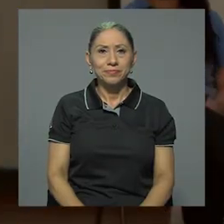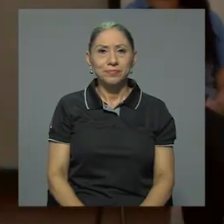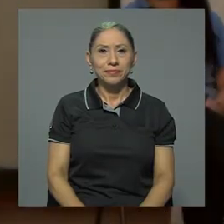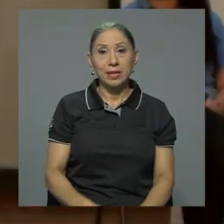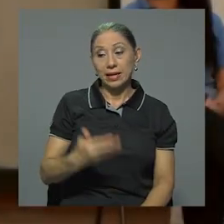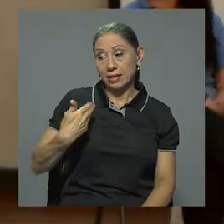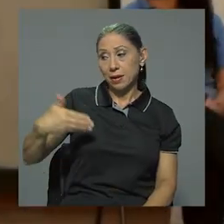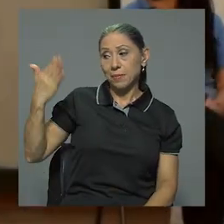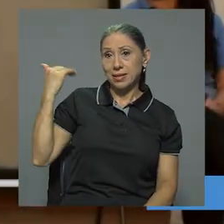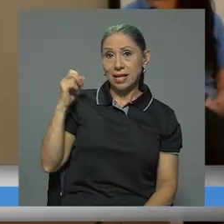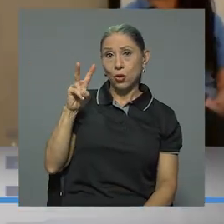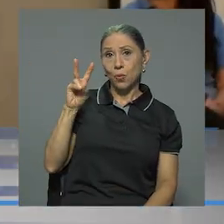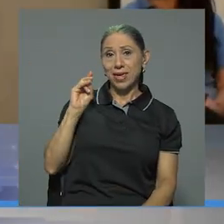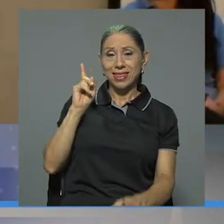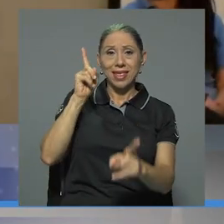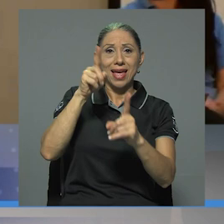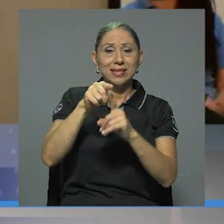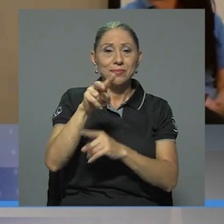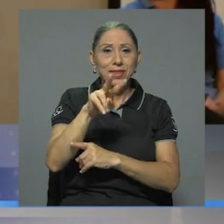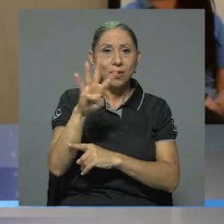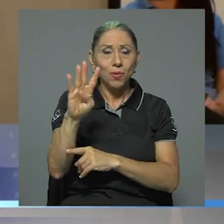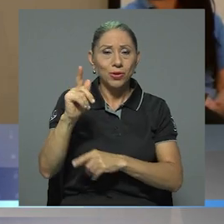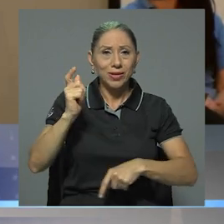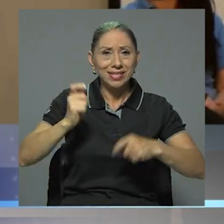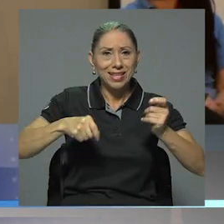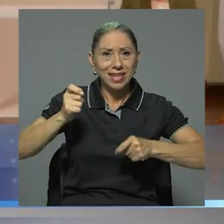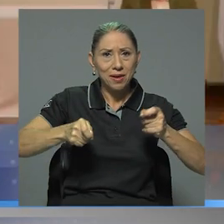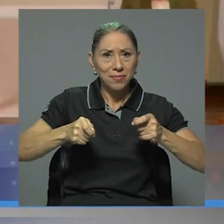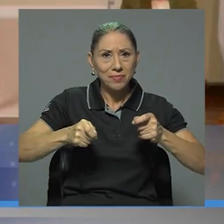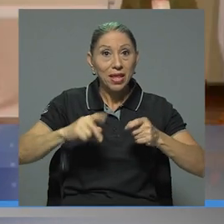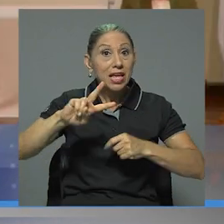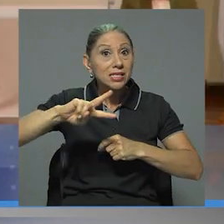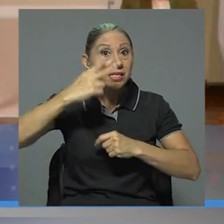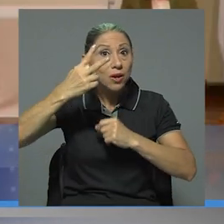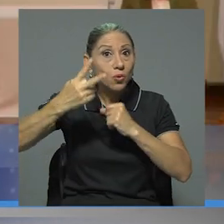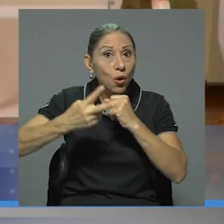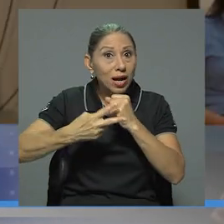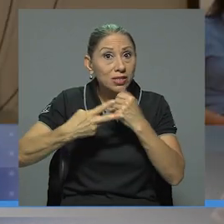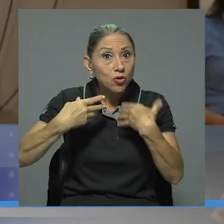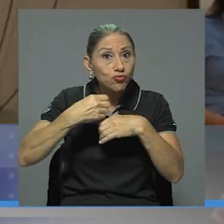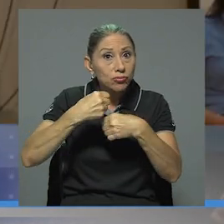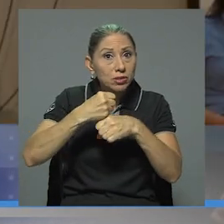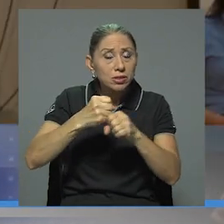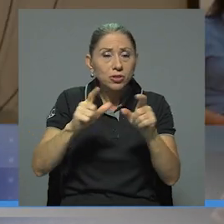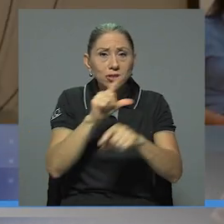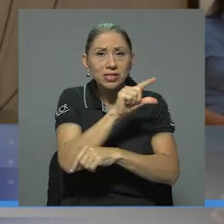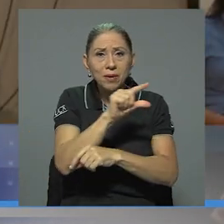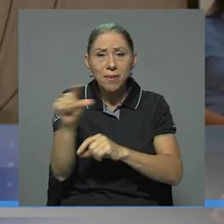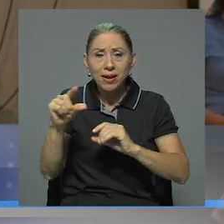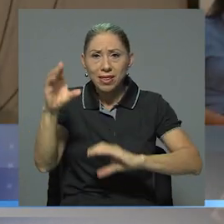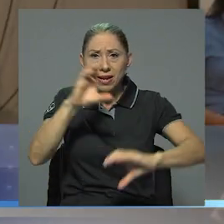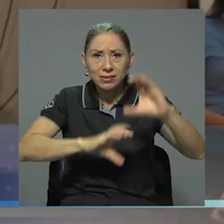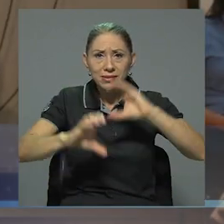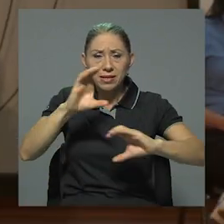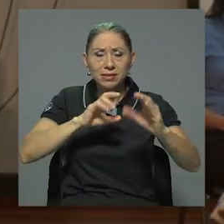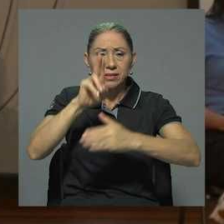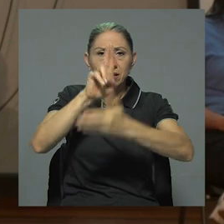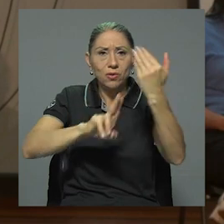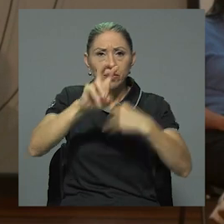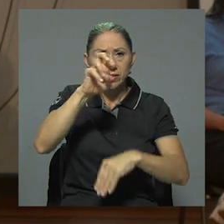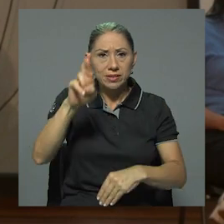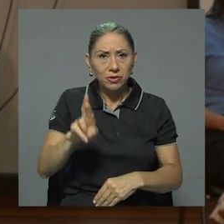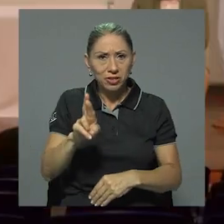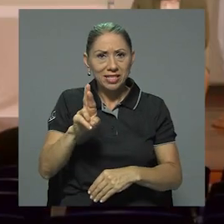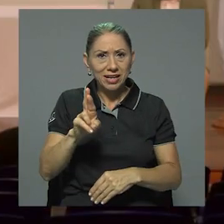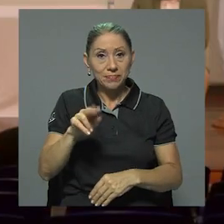Del pasado 20 al 24 de septiembre se llevó a cabo, por segunda ocasión, la Semana de las Ciencias en la Universidad de